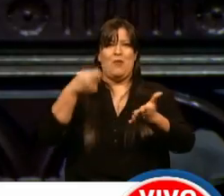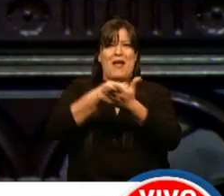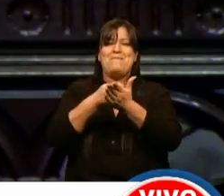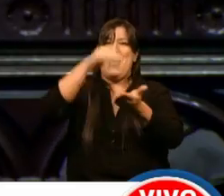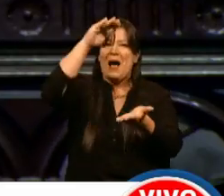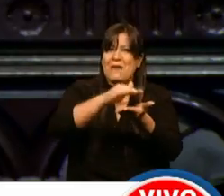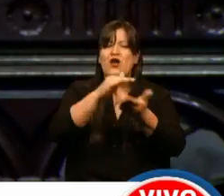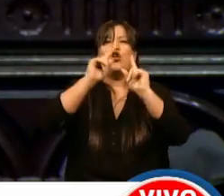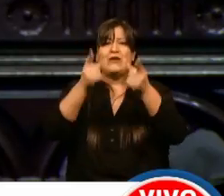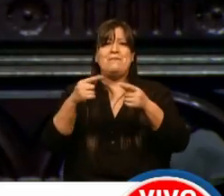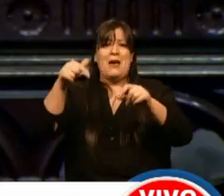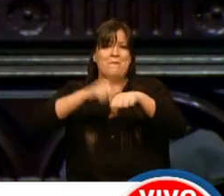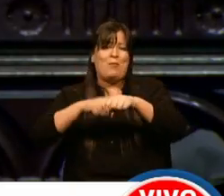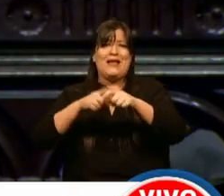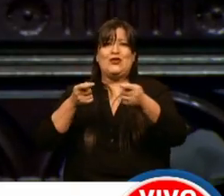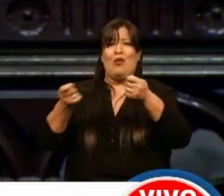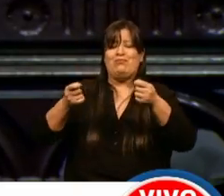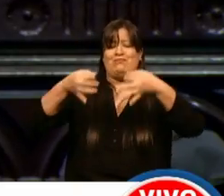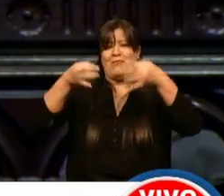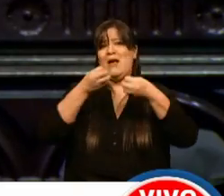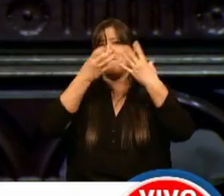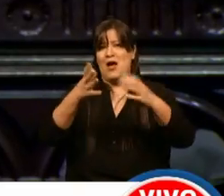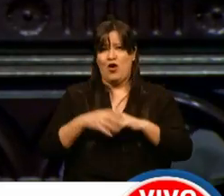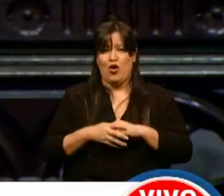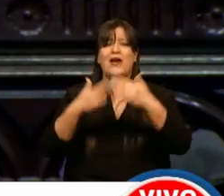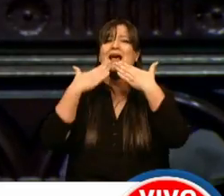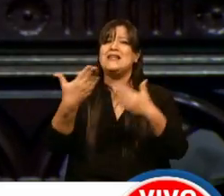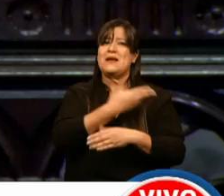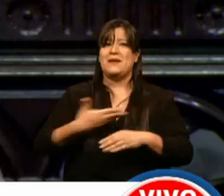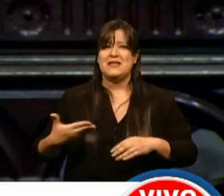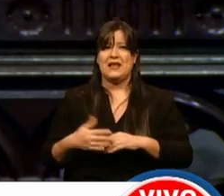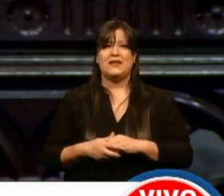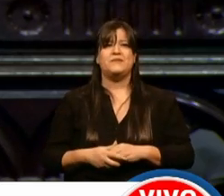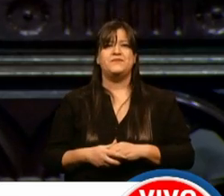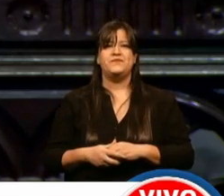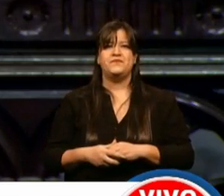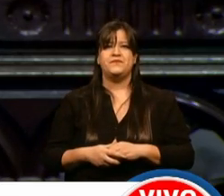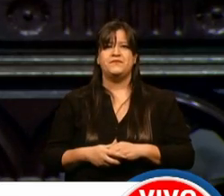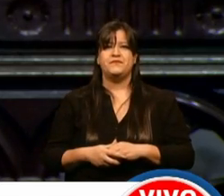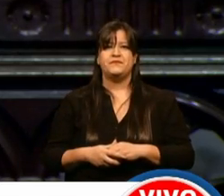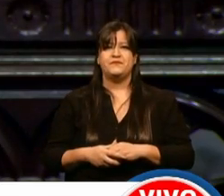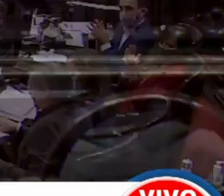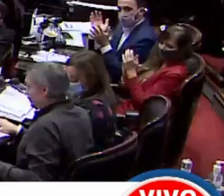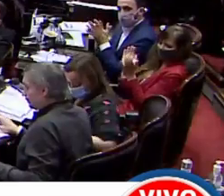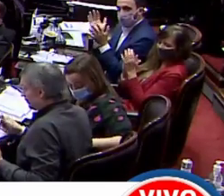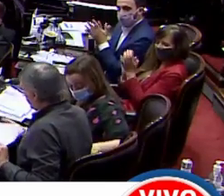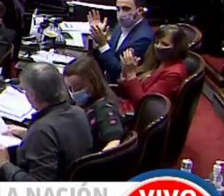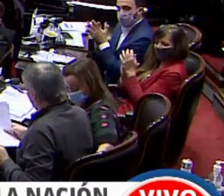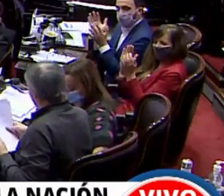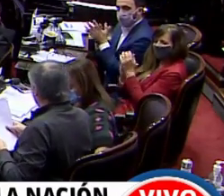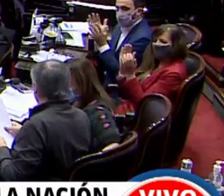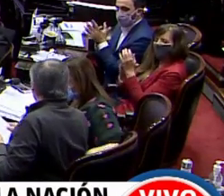posibilidad de sobrellevar estos tiempos de la mejor manera muchísimas gracias señor presidente gracias